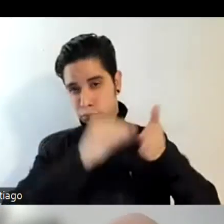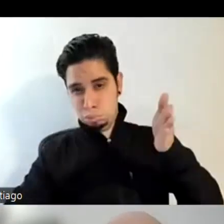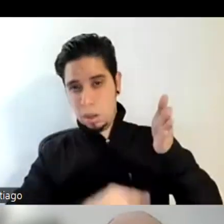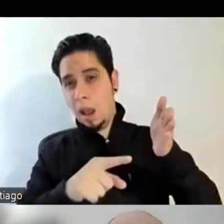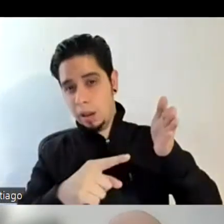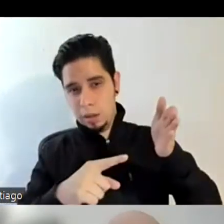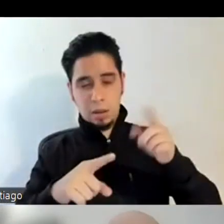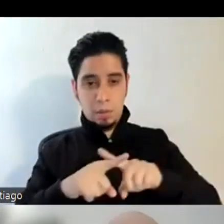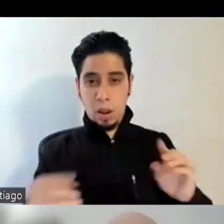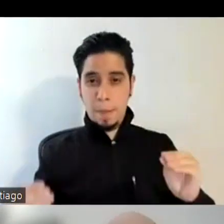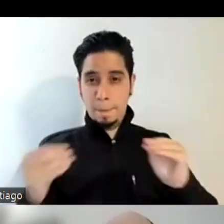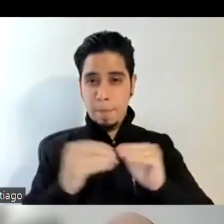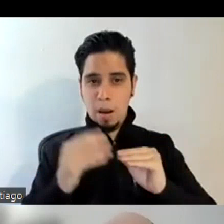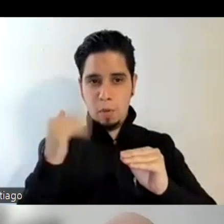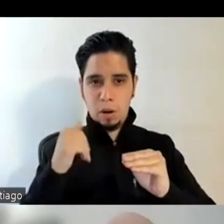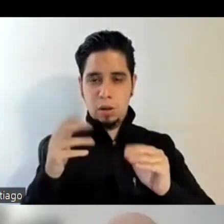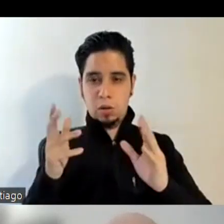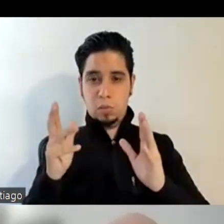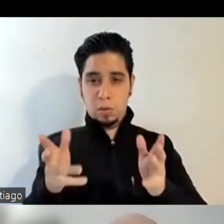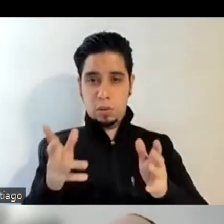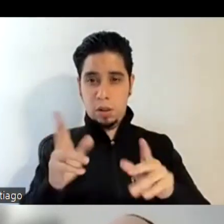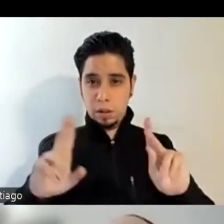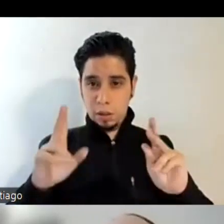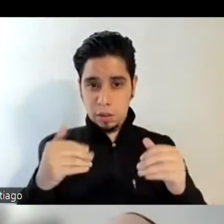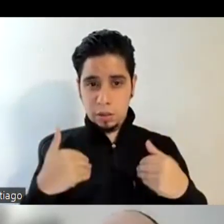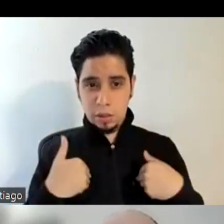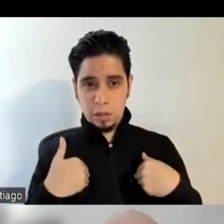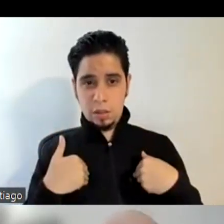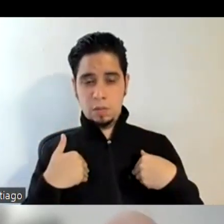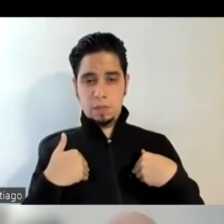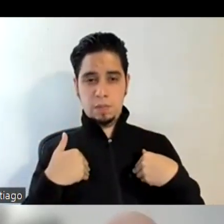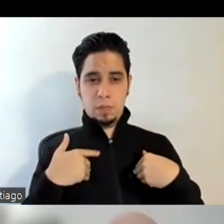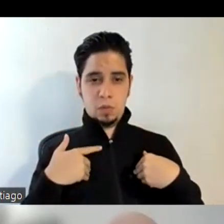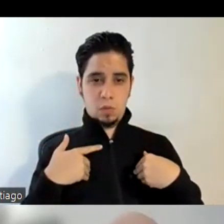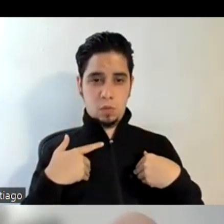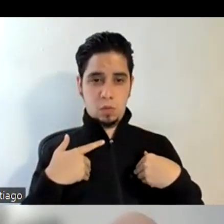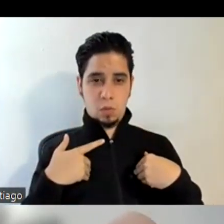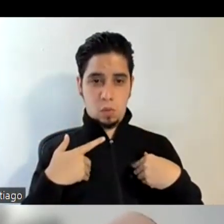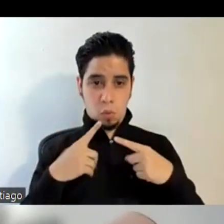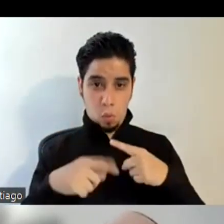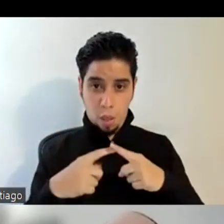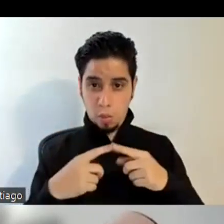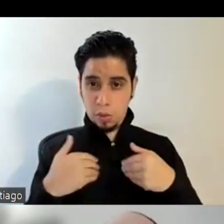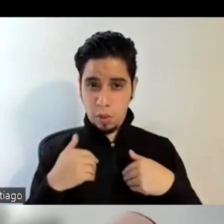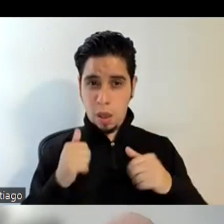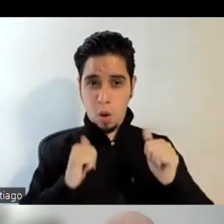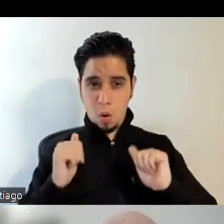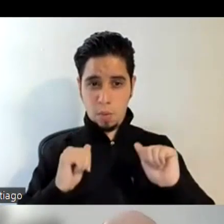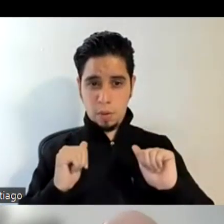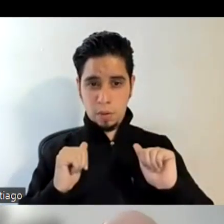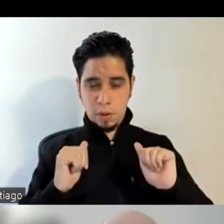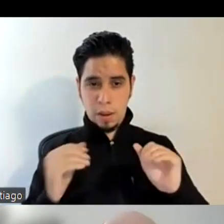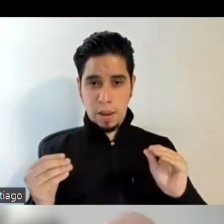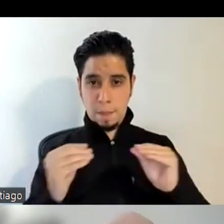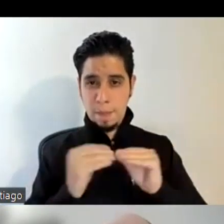es mucho más, porque las conversaciones que la gente tiene una vez tiene el contacto con una obra de teatro es mucho